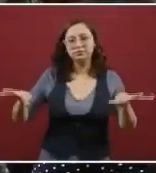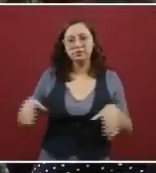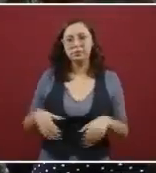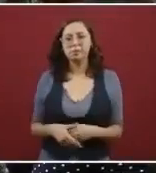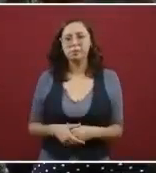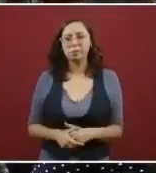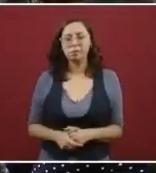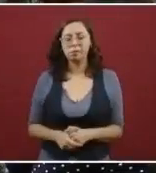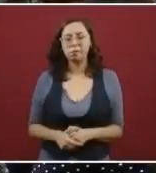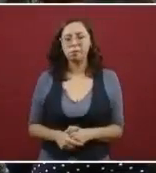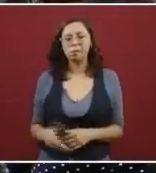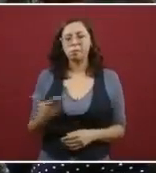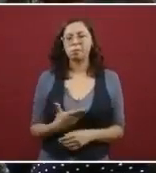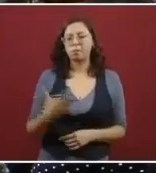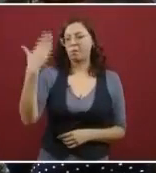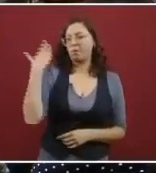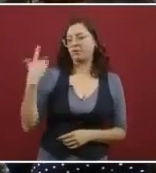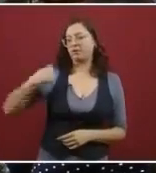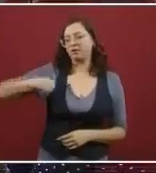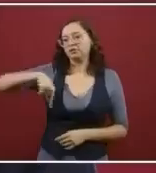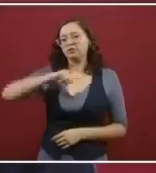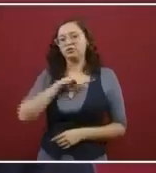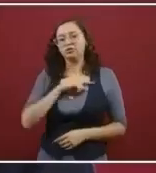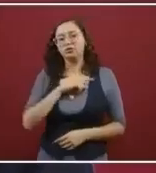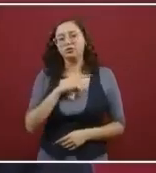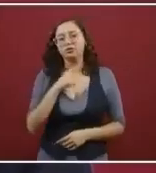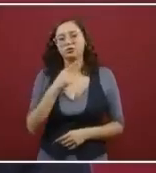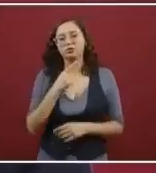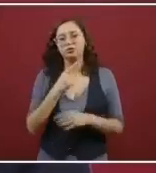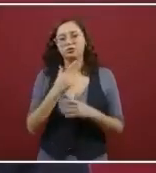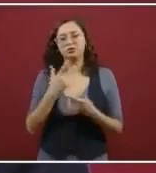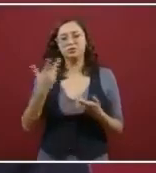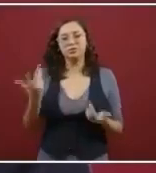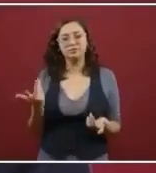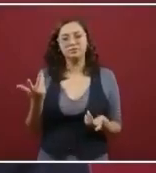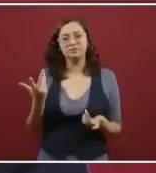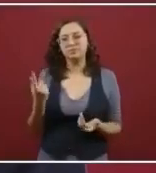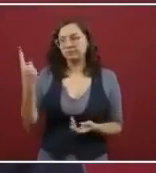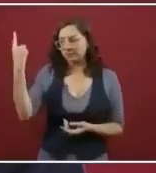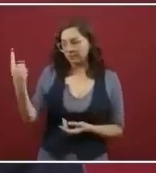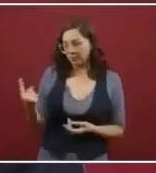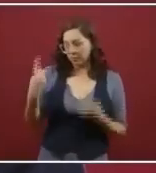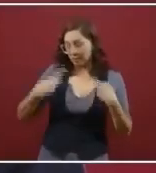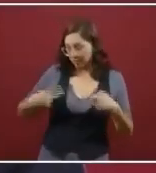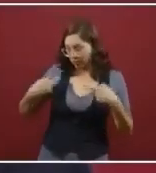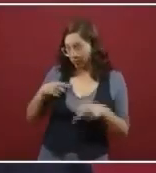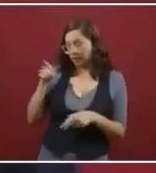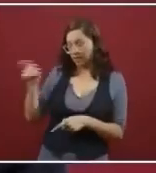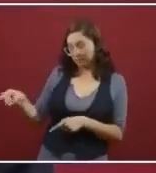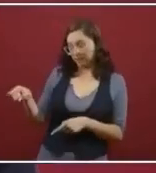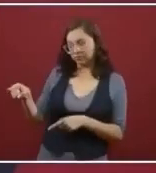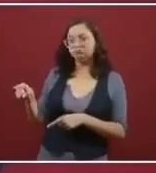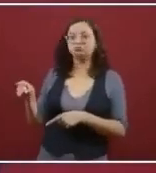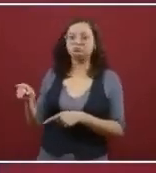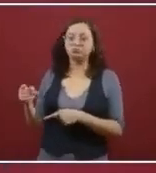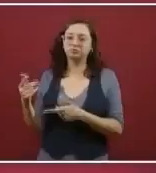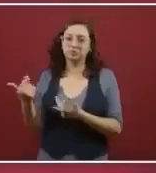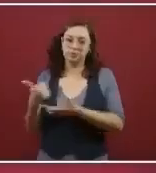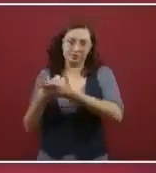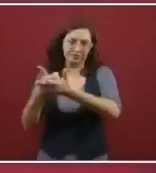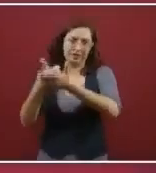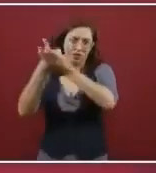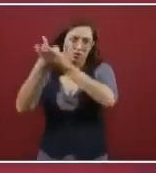Antes nosotros decíamos que cada persona era un medio de comunicación, porque podía ayudar